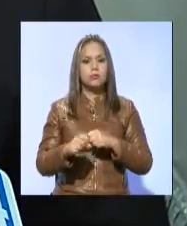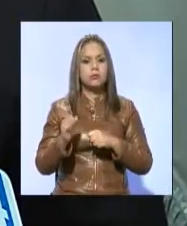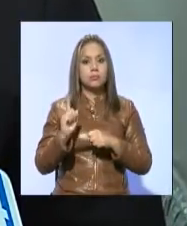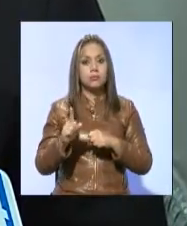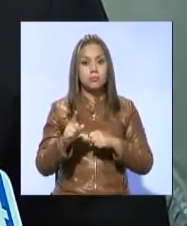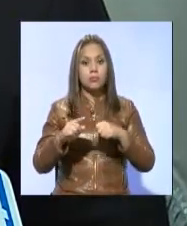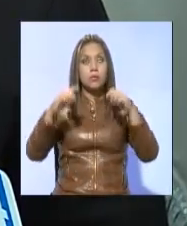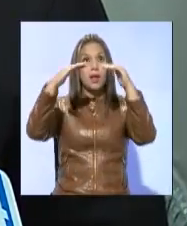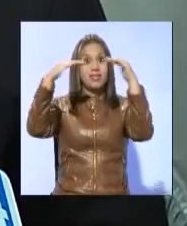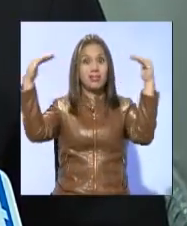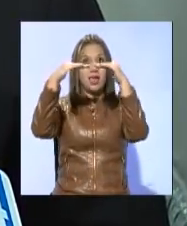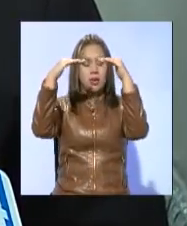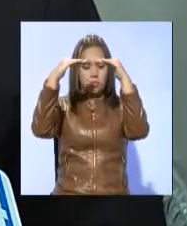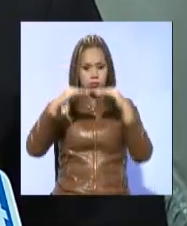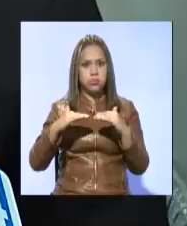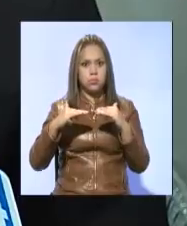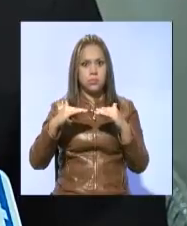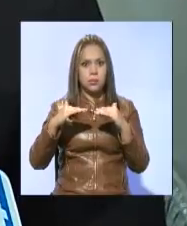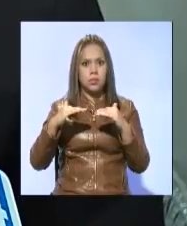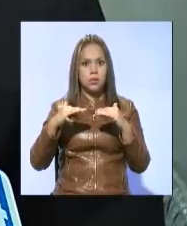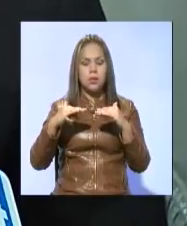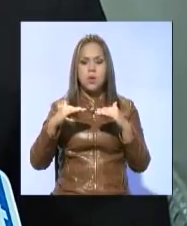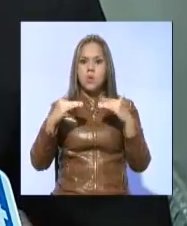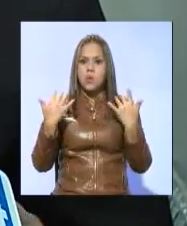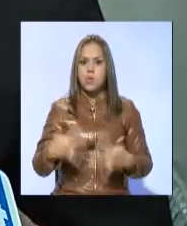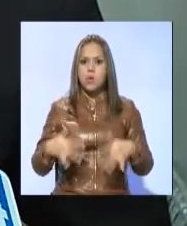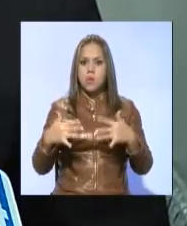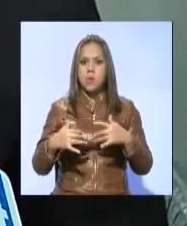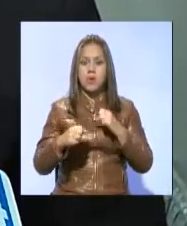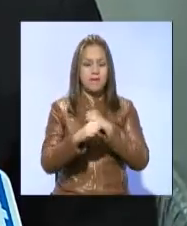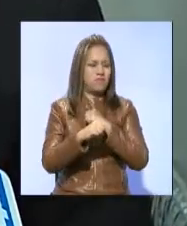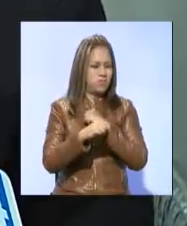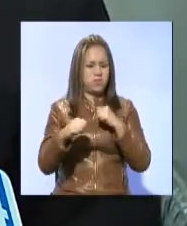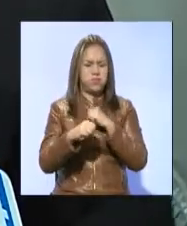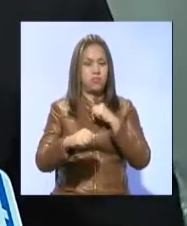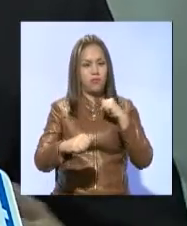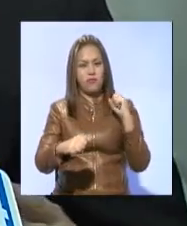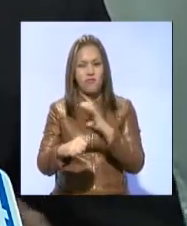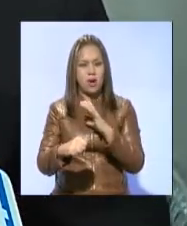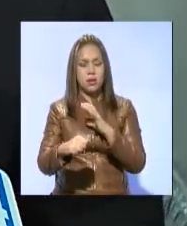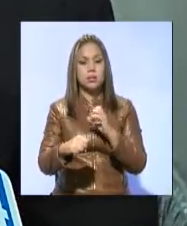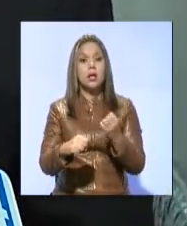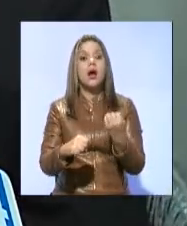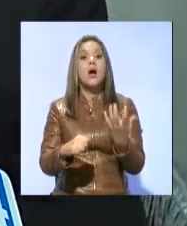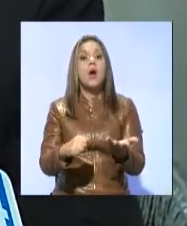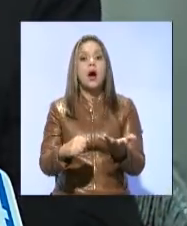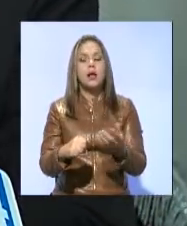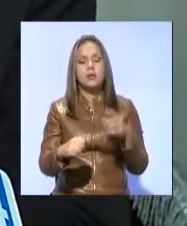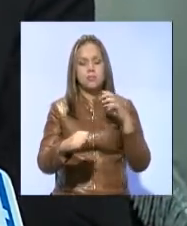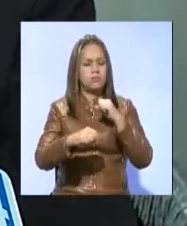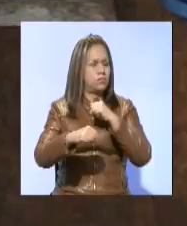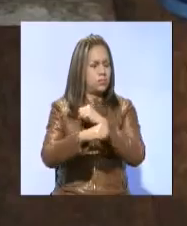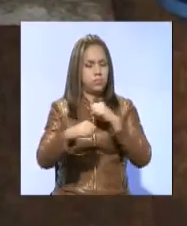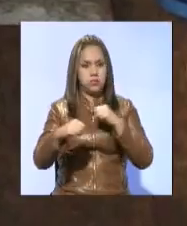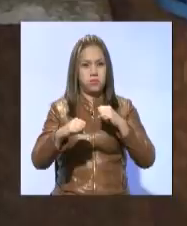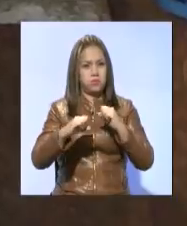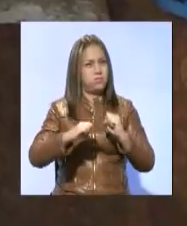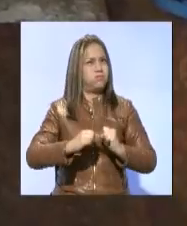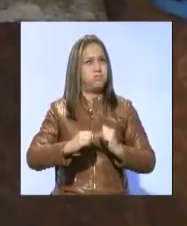de la cubierta que genera. Esto quiere decir que toda la fuerza de la deflagración sale hacia la parte